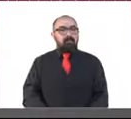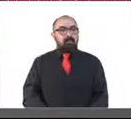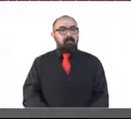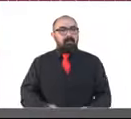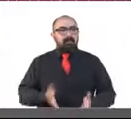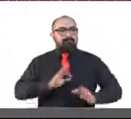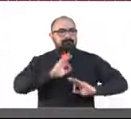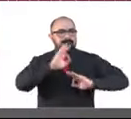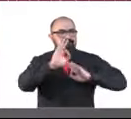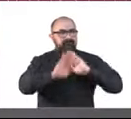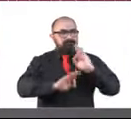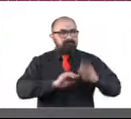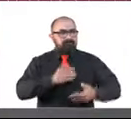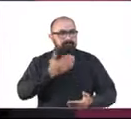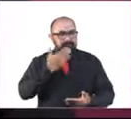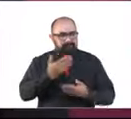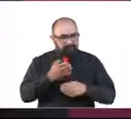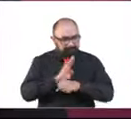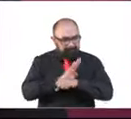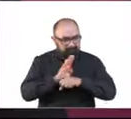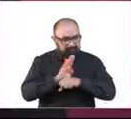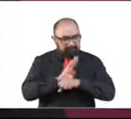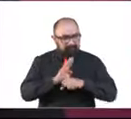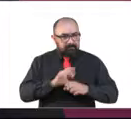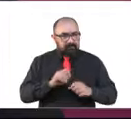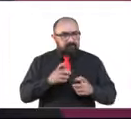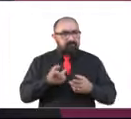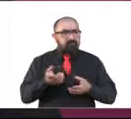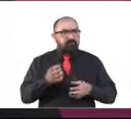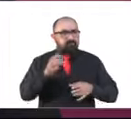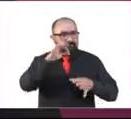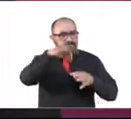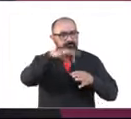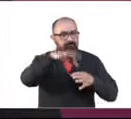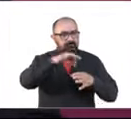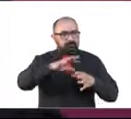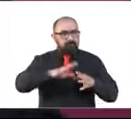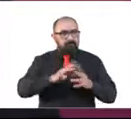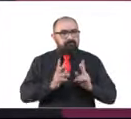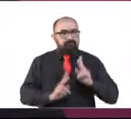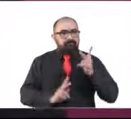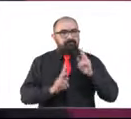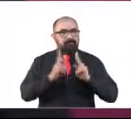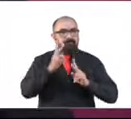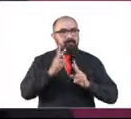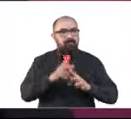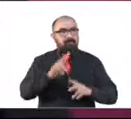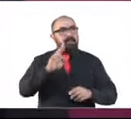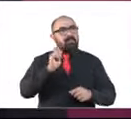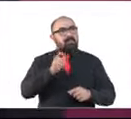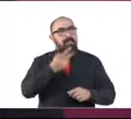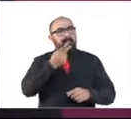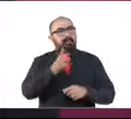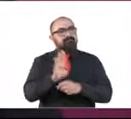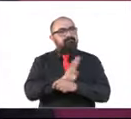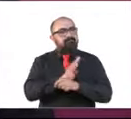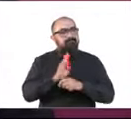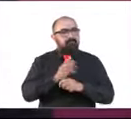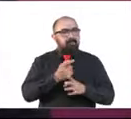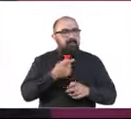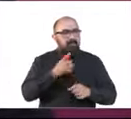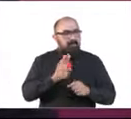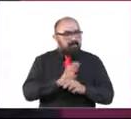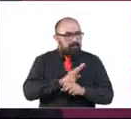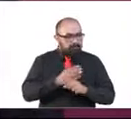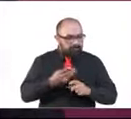Sembrando bienestar es el tema de hoy. Y yo quisiera decir que al decir bienestar, pues estamos hablando